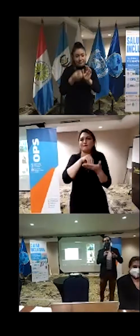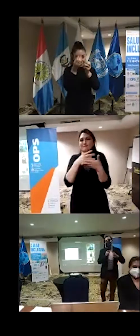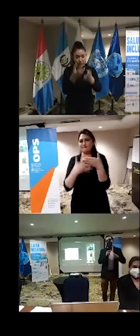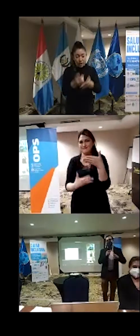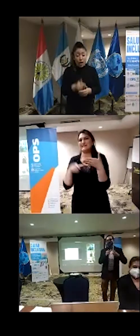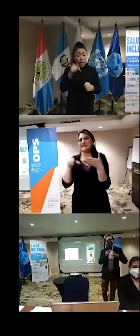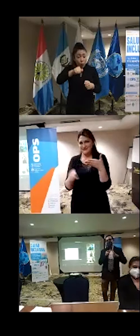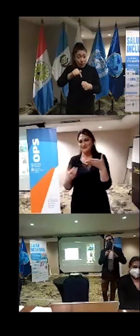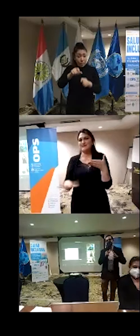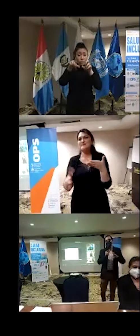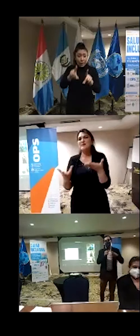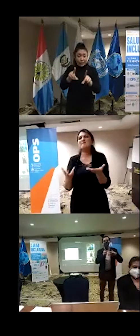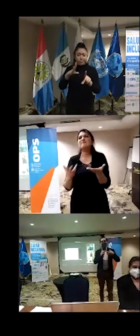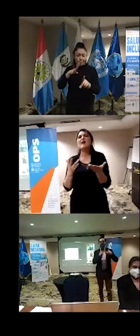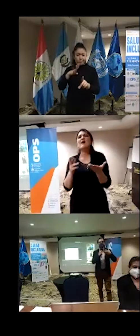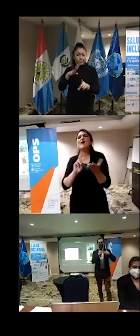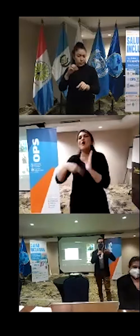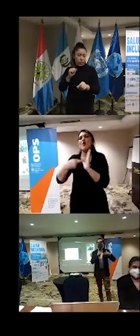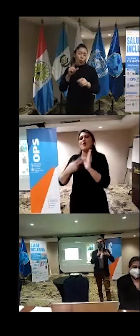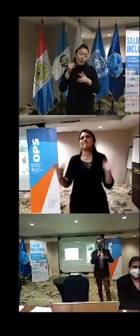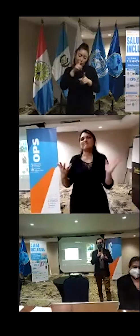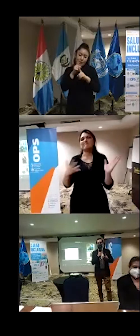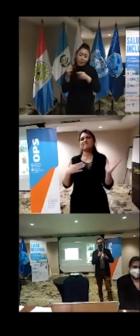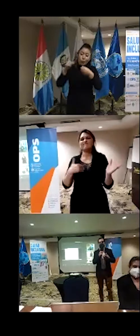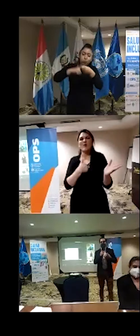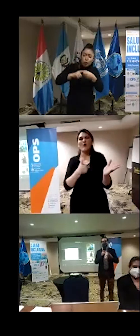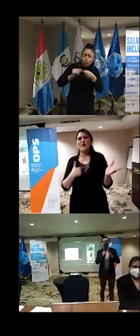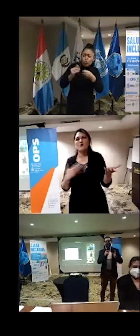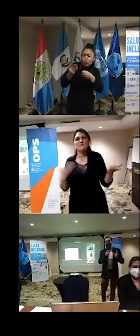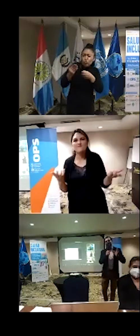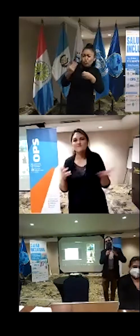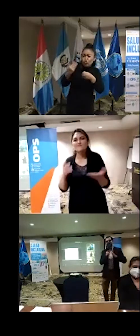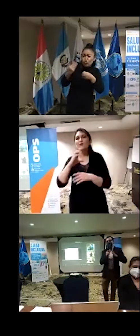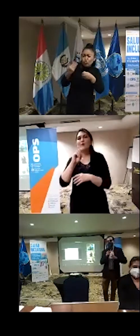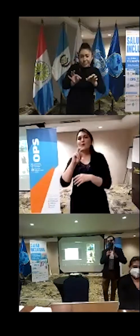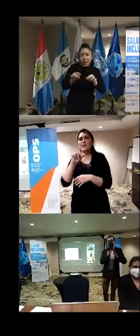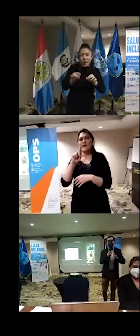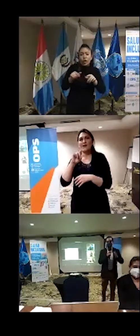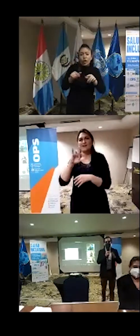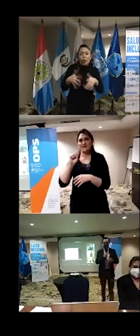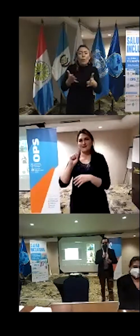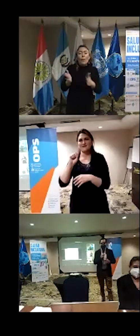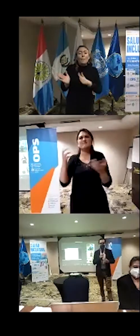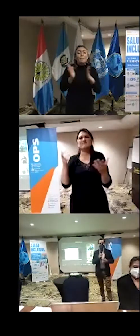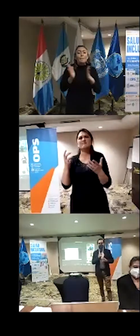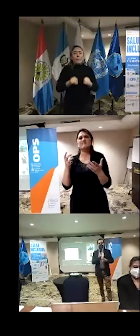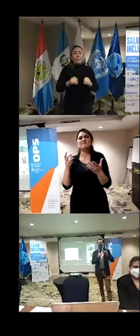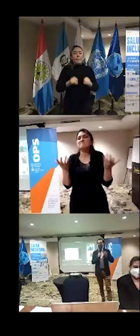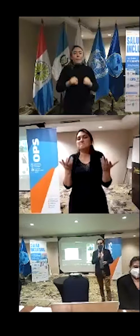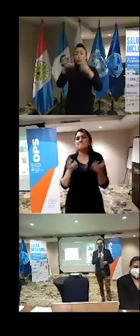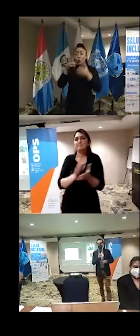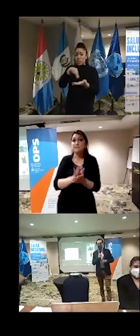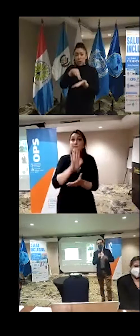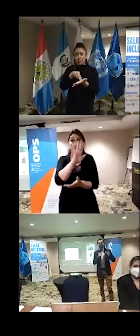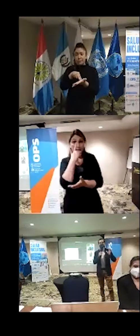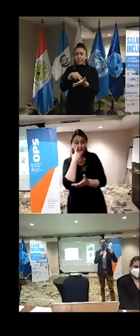Actualmente el CONADI se encuentra o ha sido incorporado recientemente como parte del Sistema Estadístico Nacional. Eso es